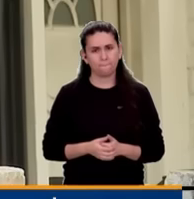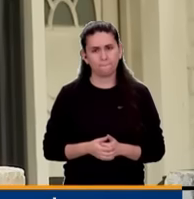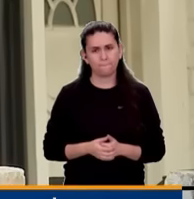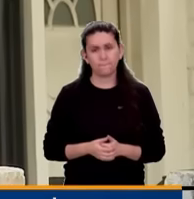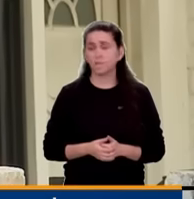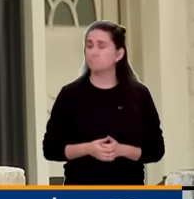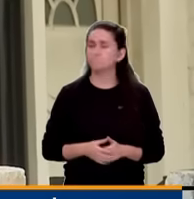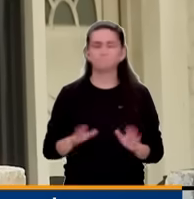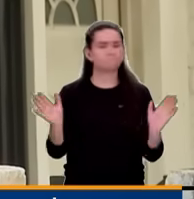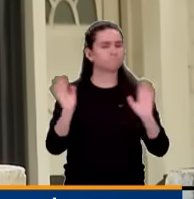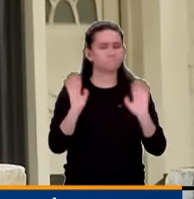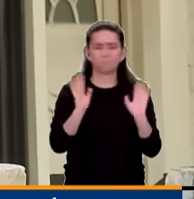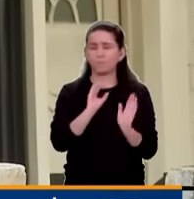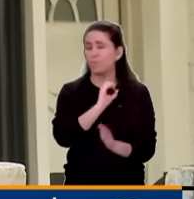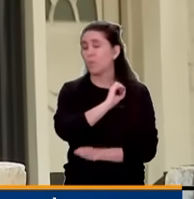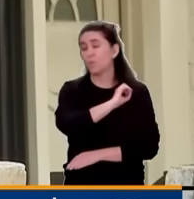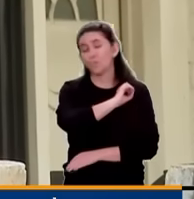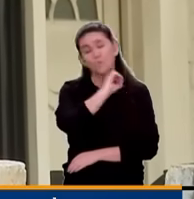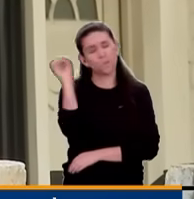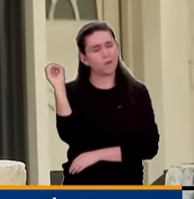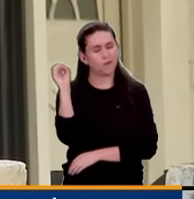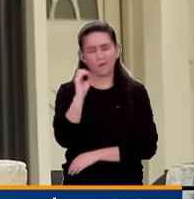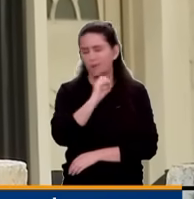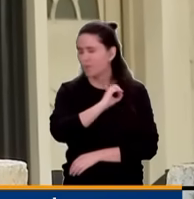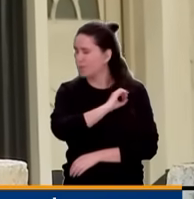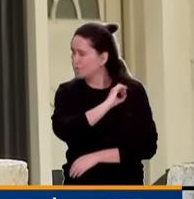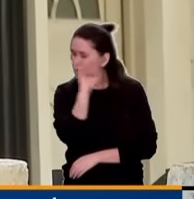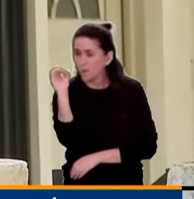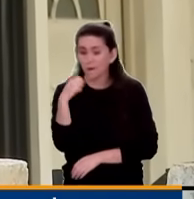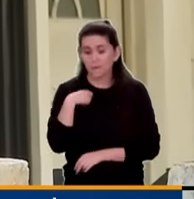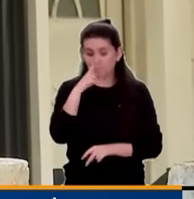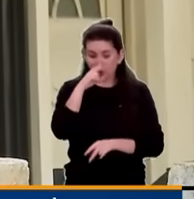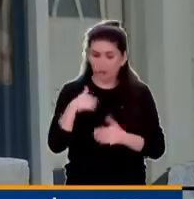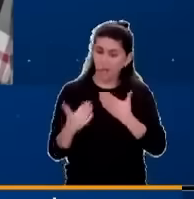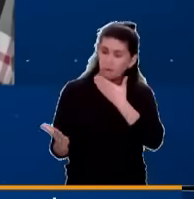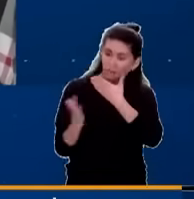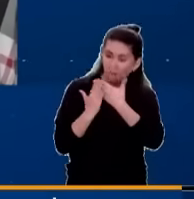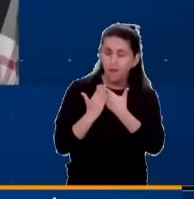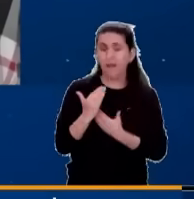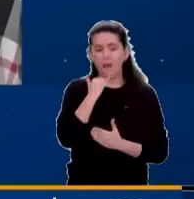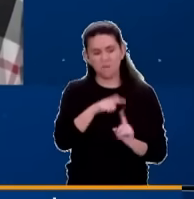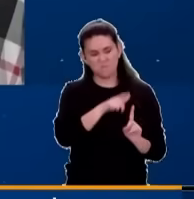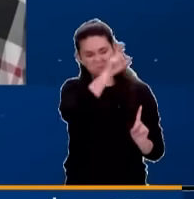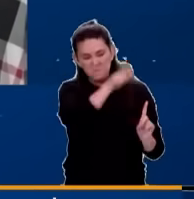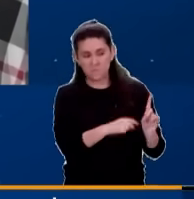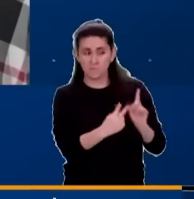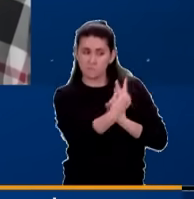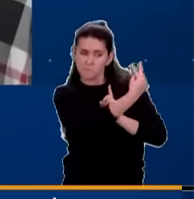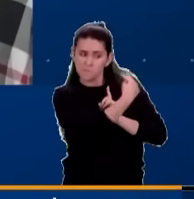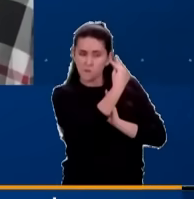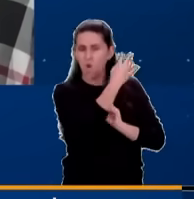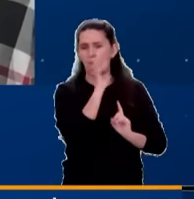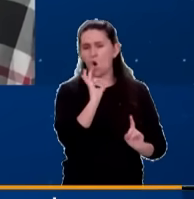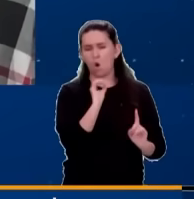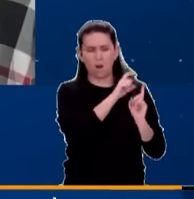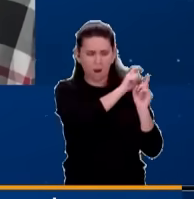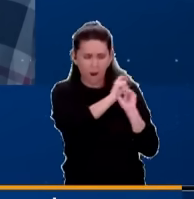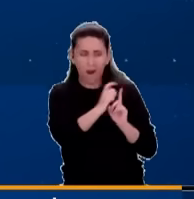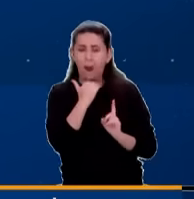No, nunca, nunca hubo una señal. O sea, me decía, nunca me comentaron pues que él le decía